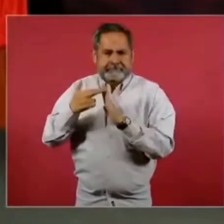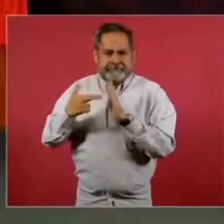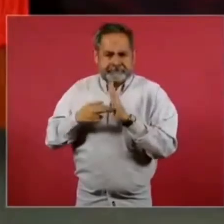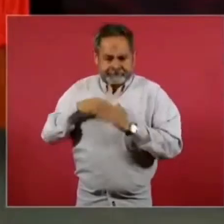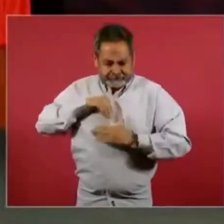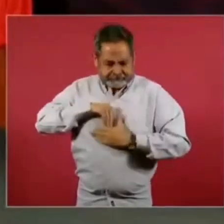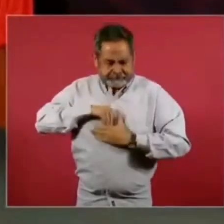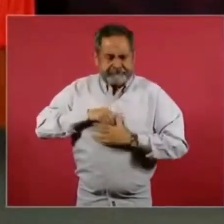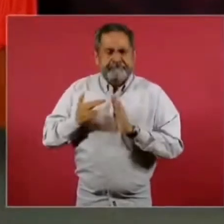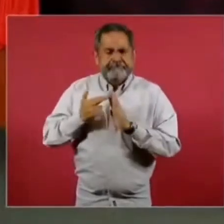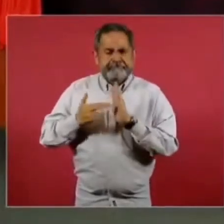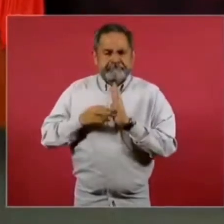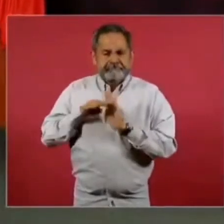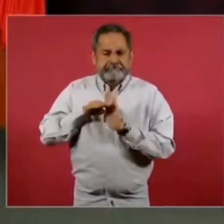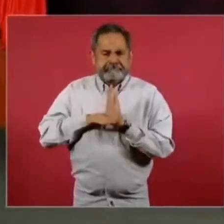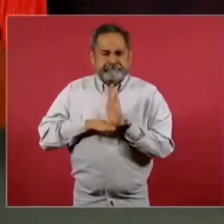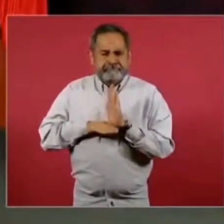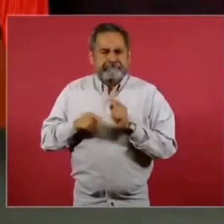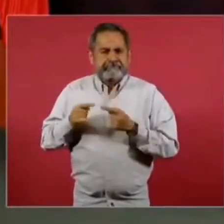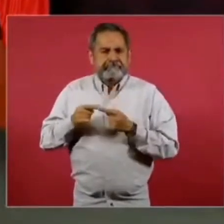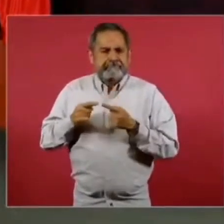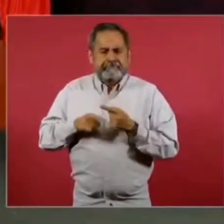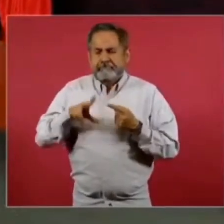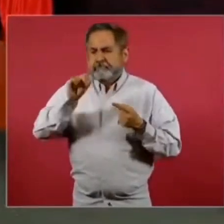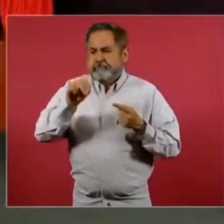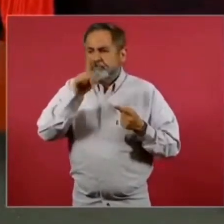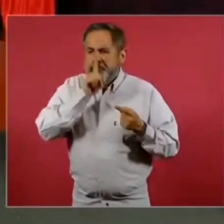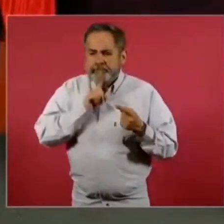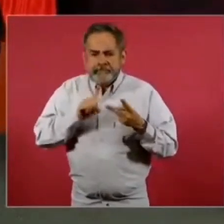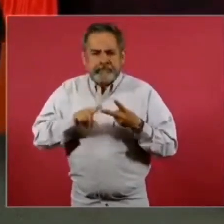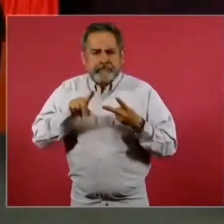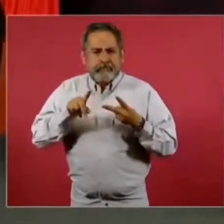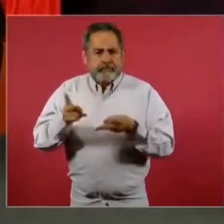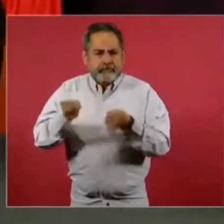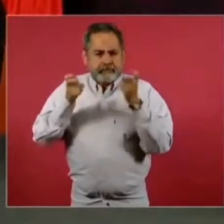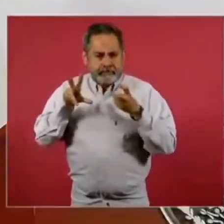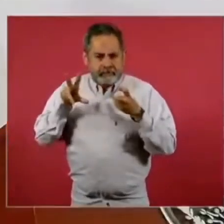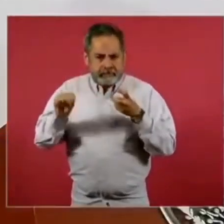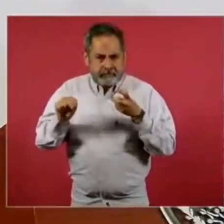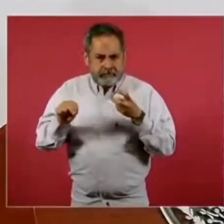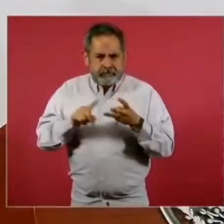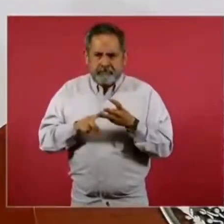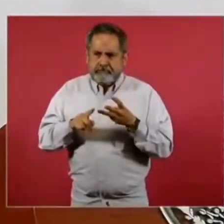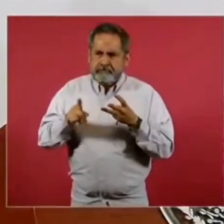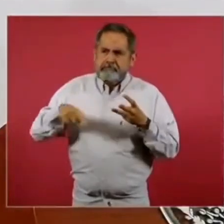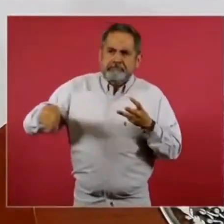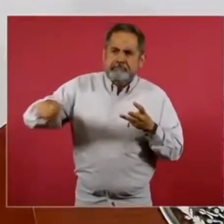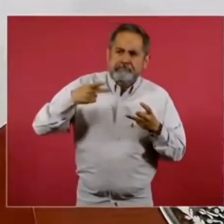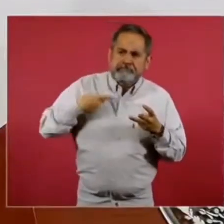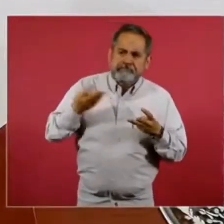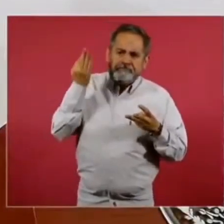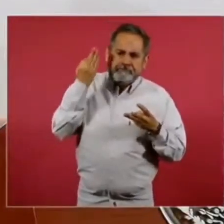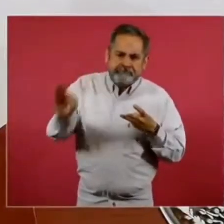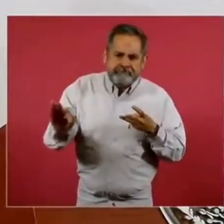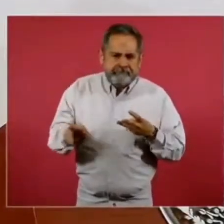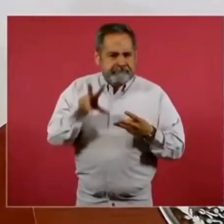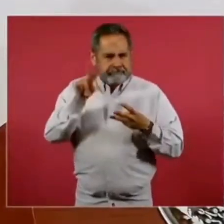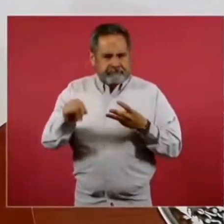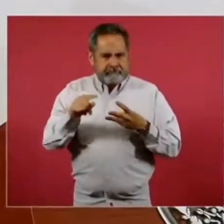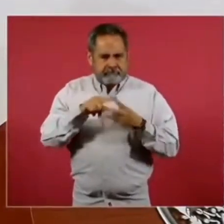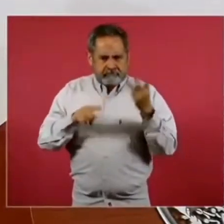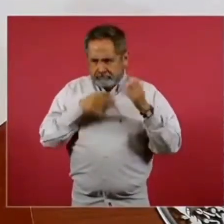que son básicos no mentir No robar No traicionar eso para